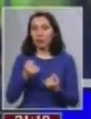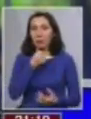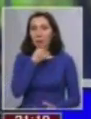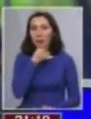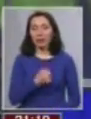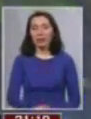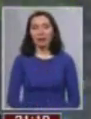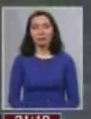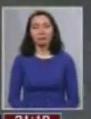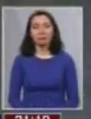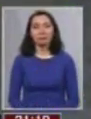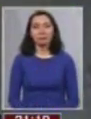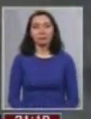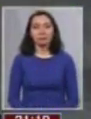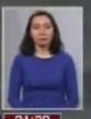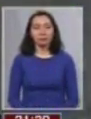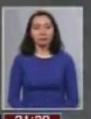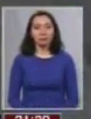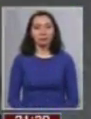más.